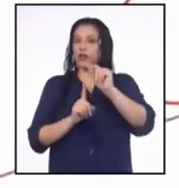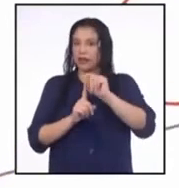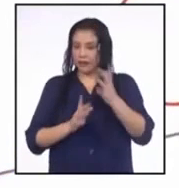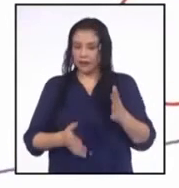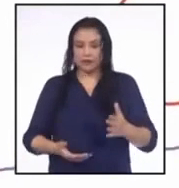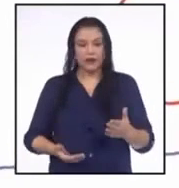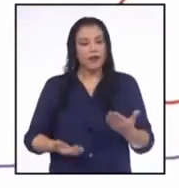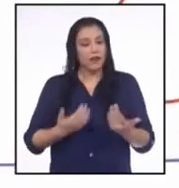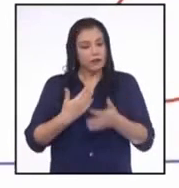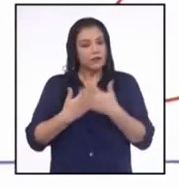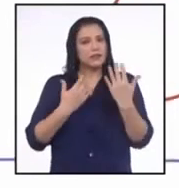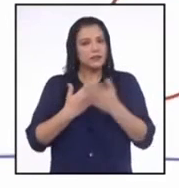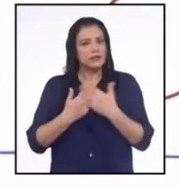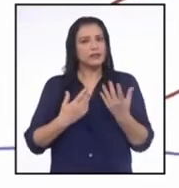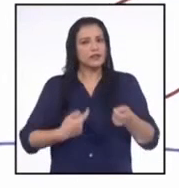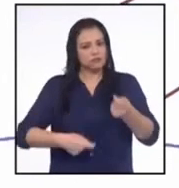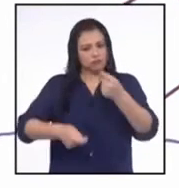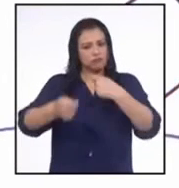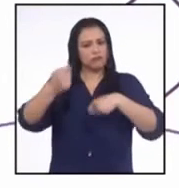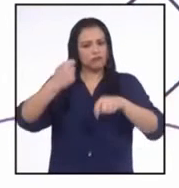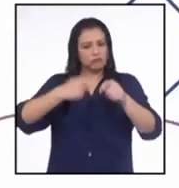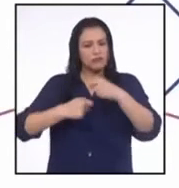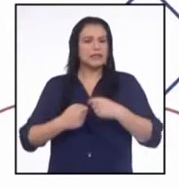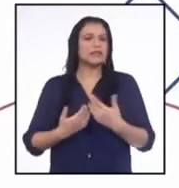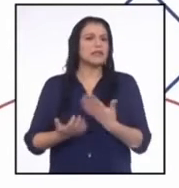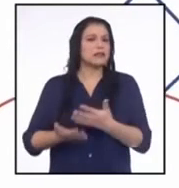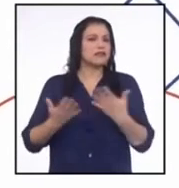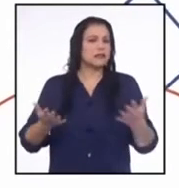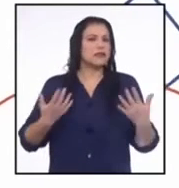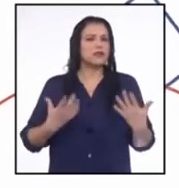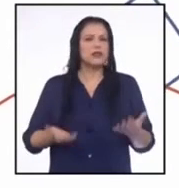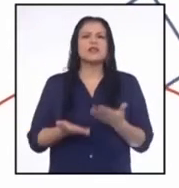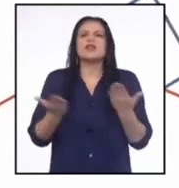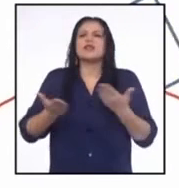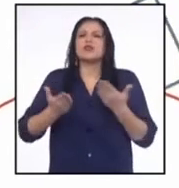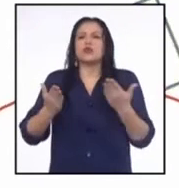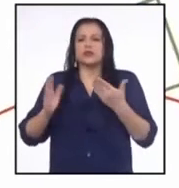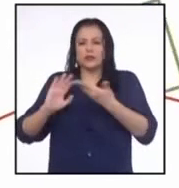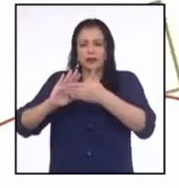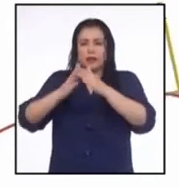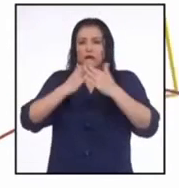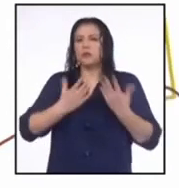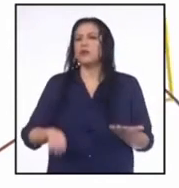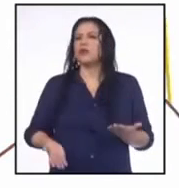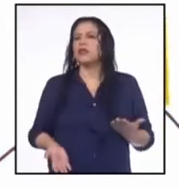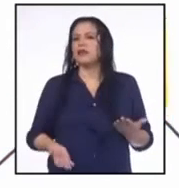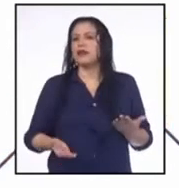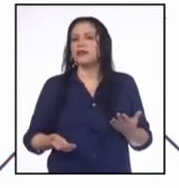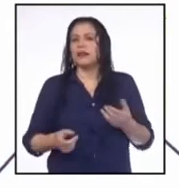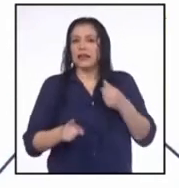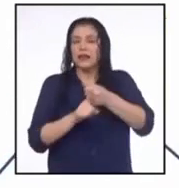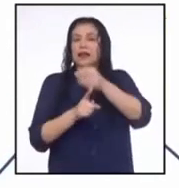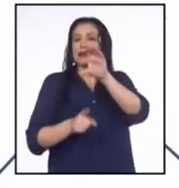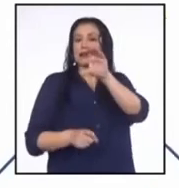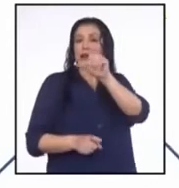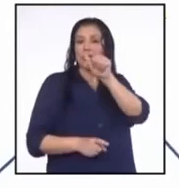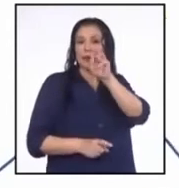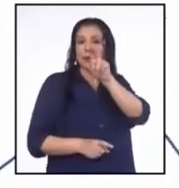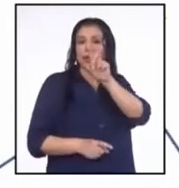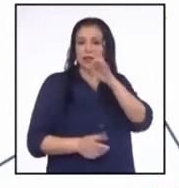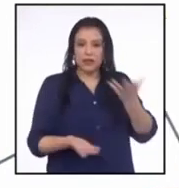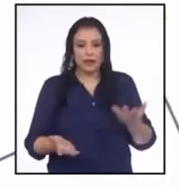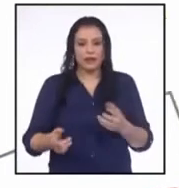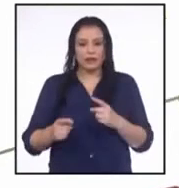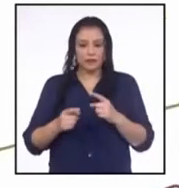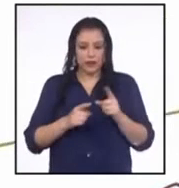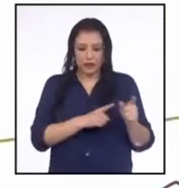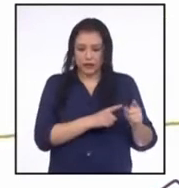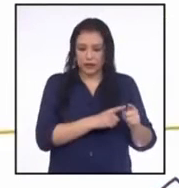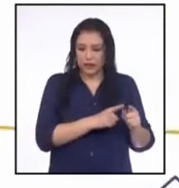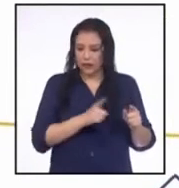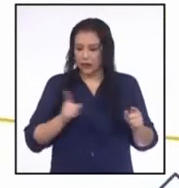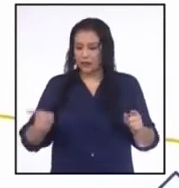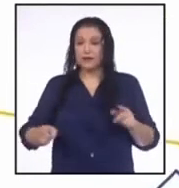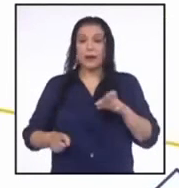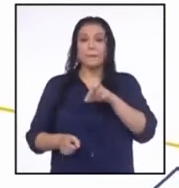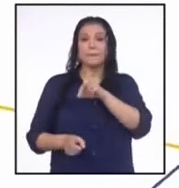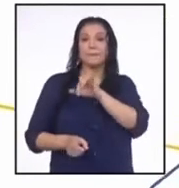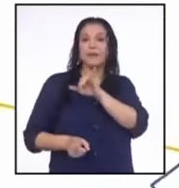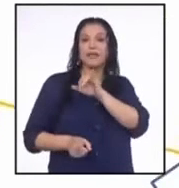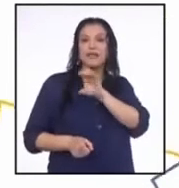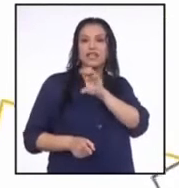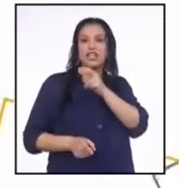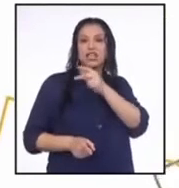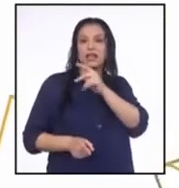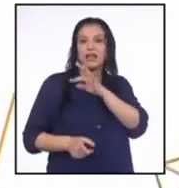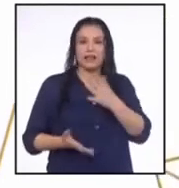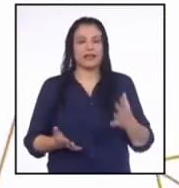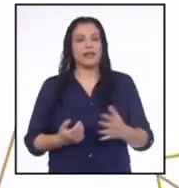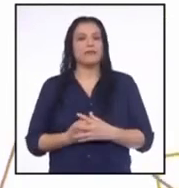el comercio de mercadería proveniente de la comunidad nativa de Capachari hasta el distrito de Pichanaki.